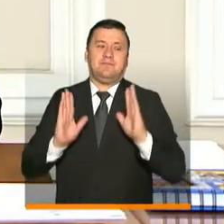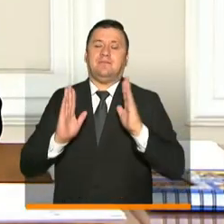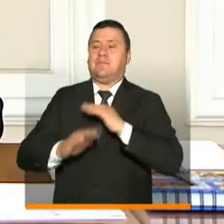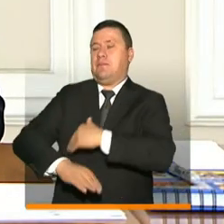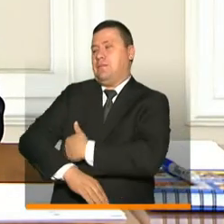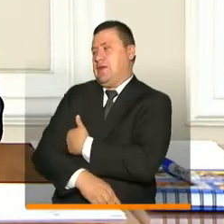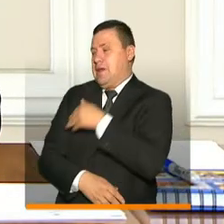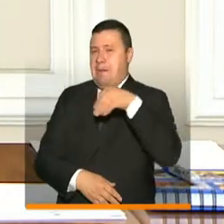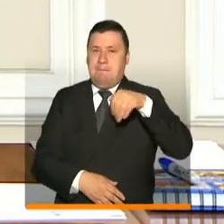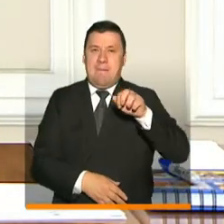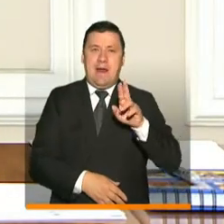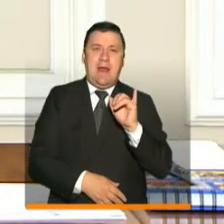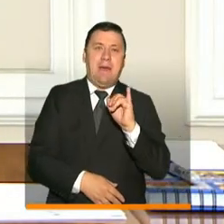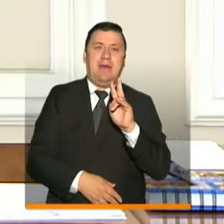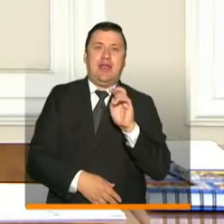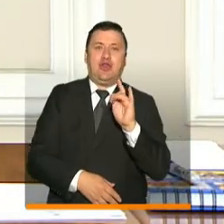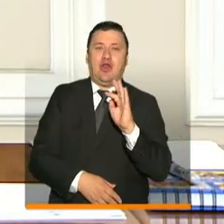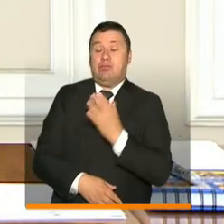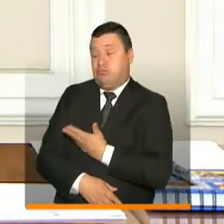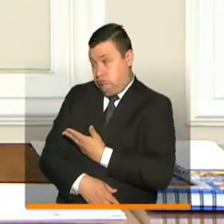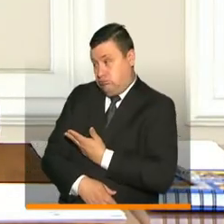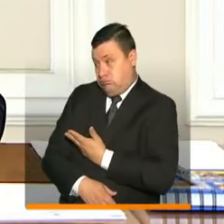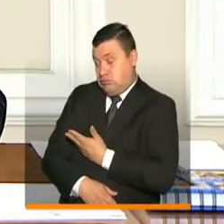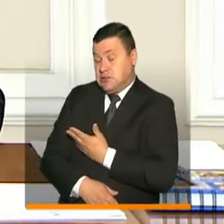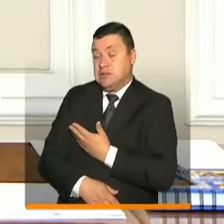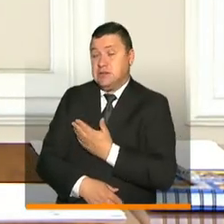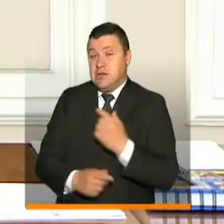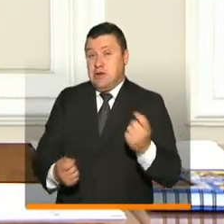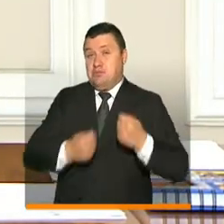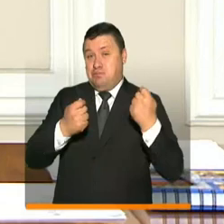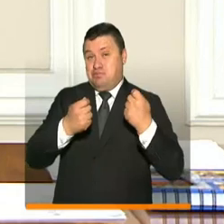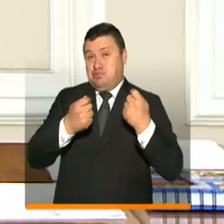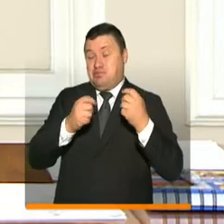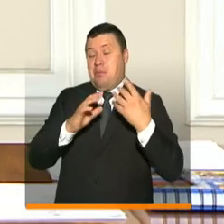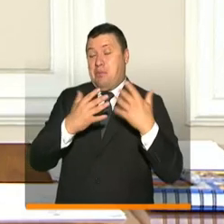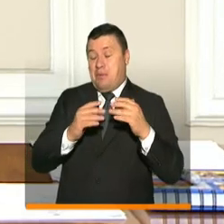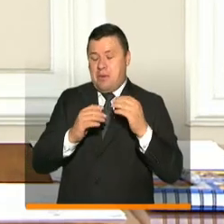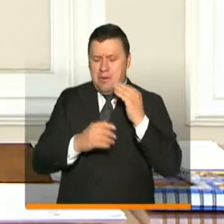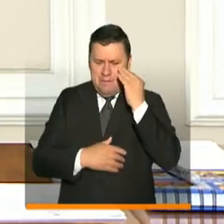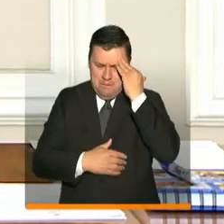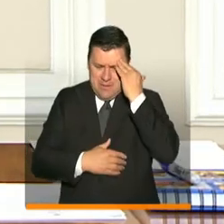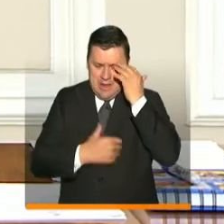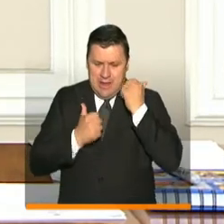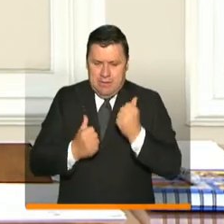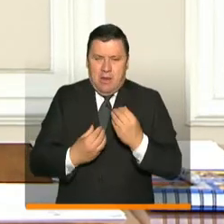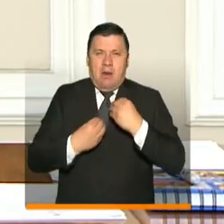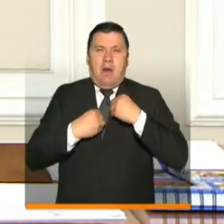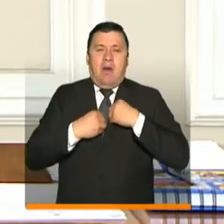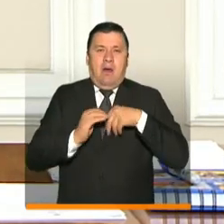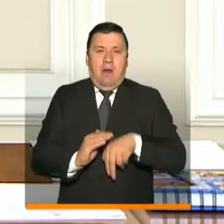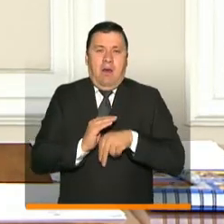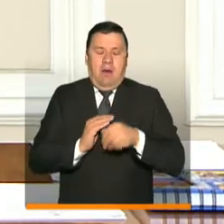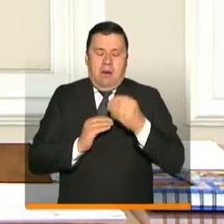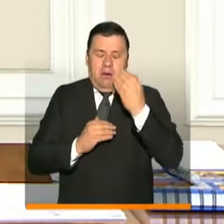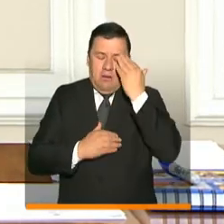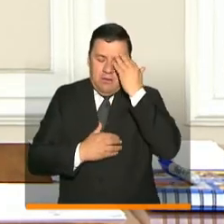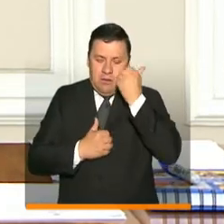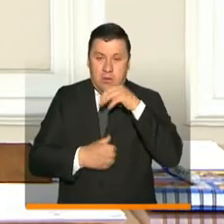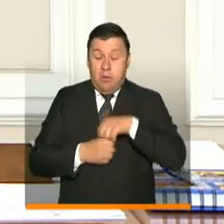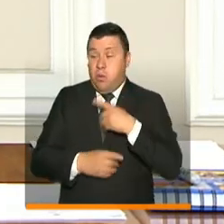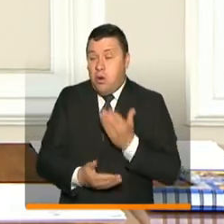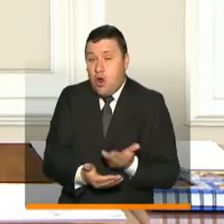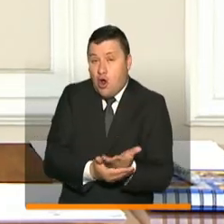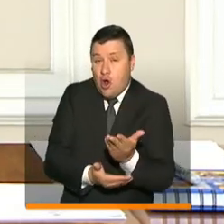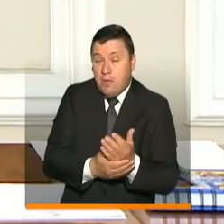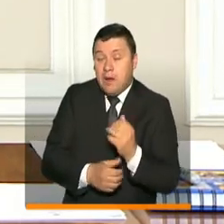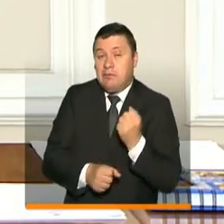Ministra María Victoria, esta iniciativa de Bienestar en tu Mente ha sido también muy recomendada en el trabajo que hemos